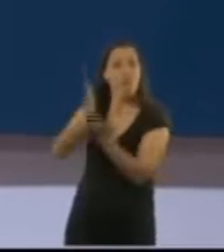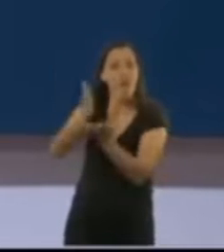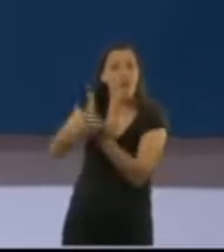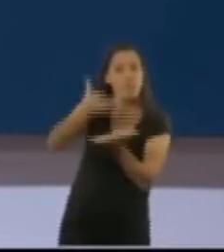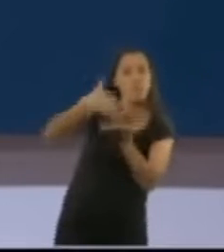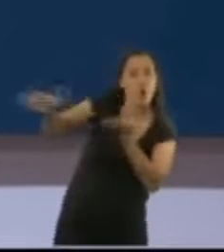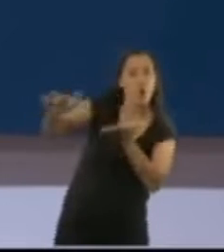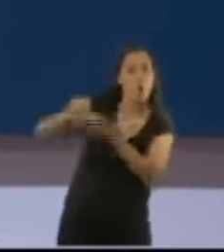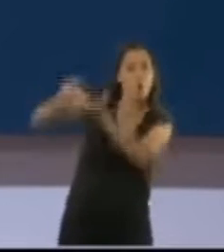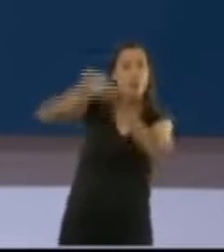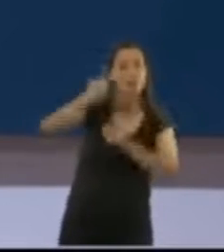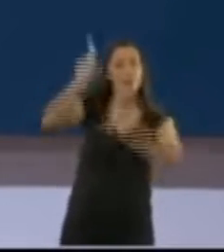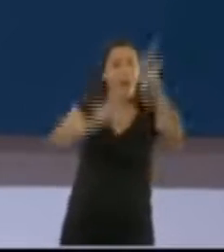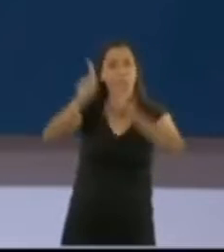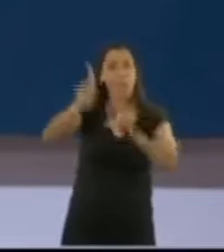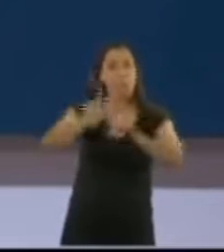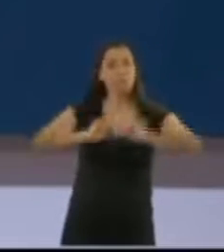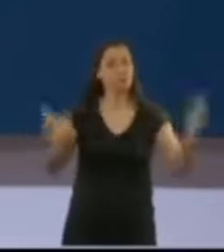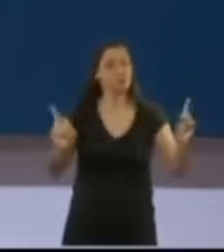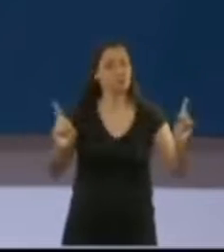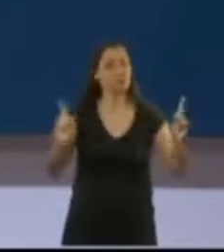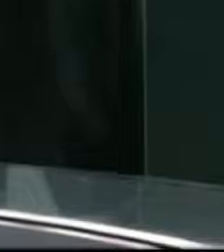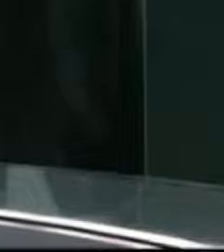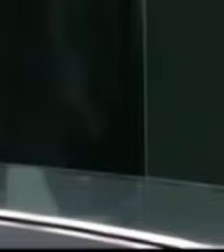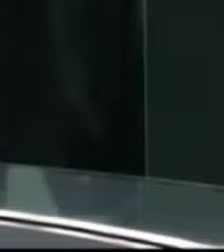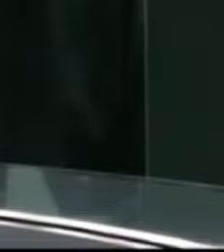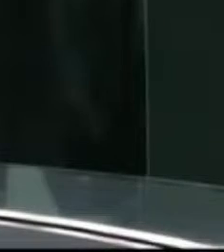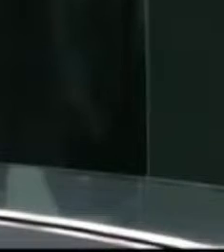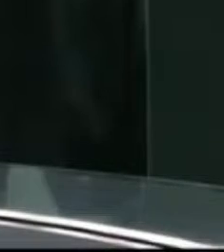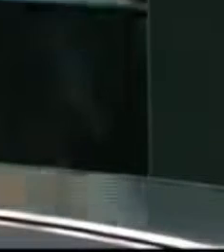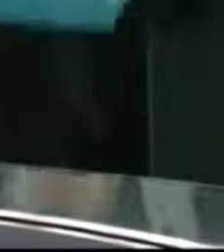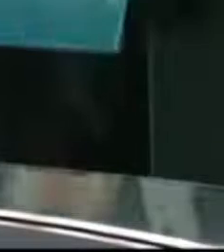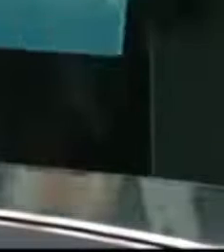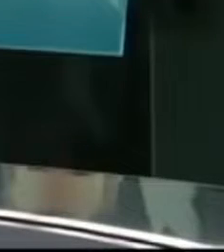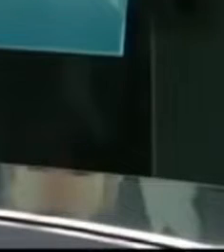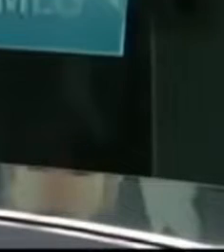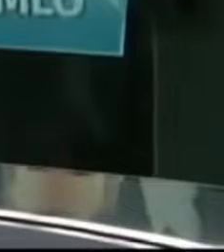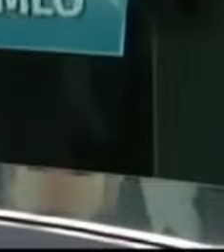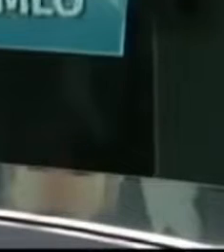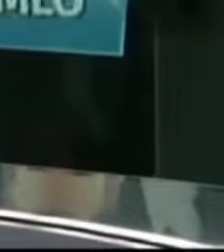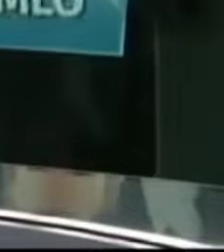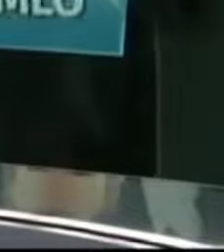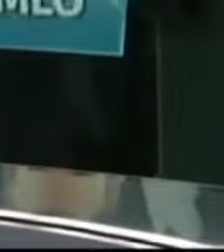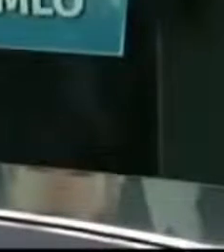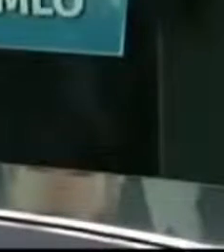admisión sobre los países miembros del continente. Bueno, ahí se lo dijeron, enfrente del anfitrión.